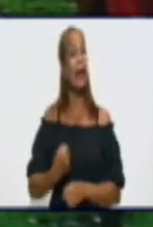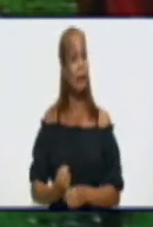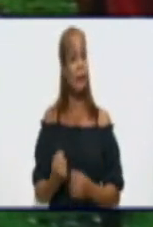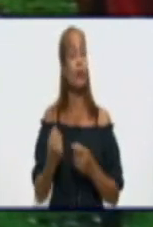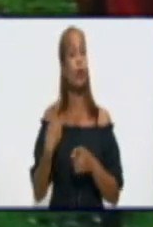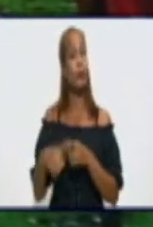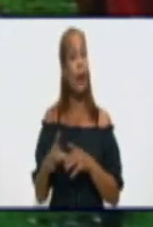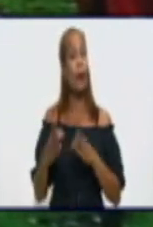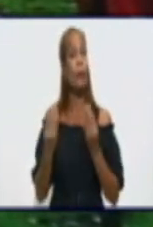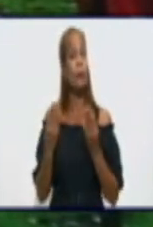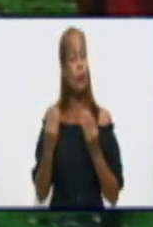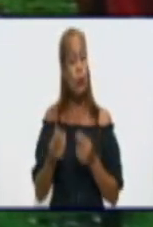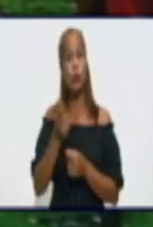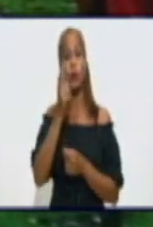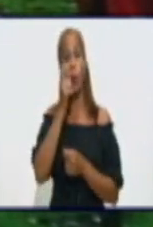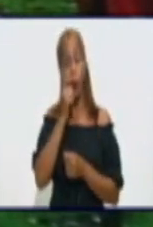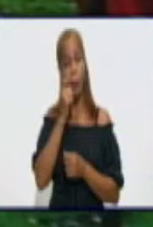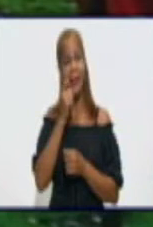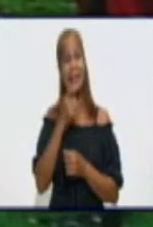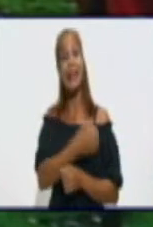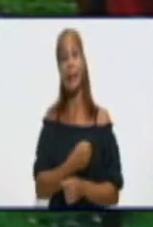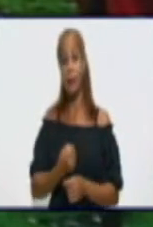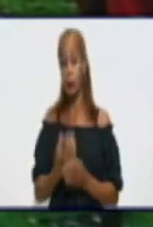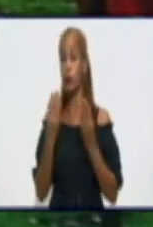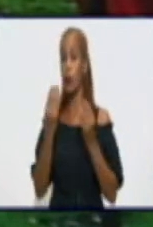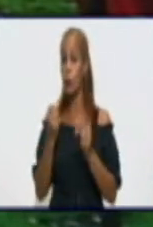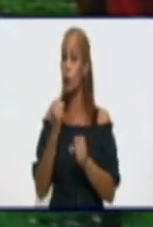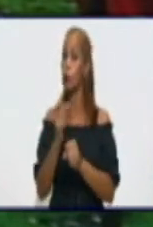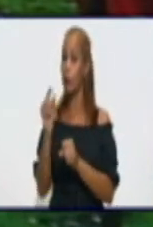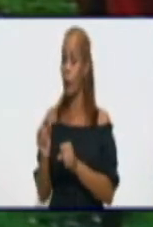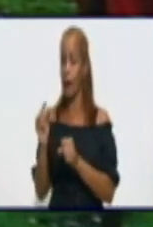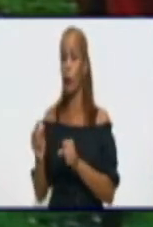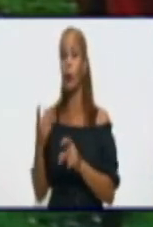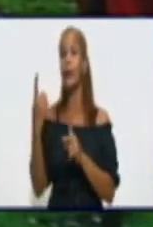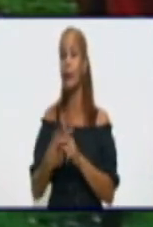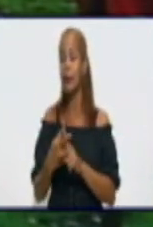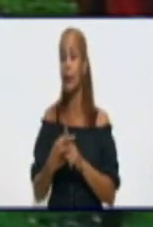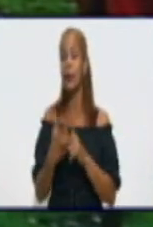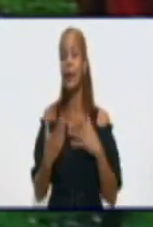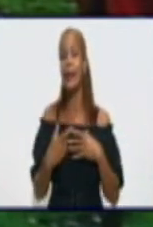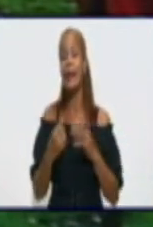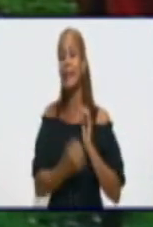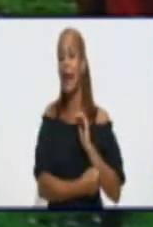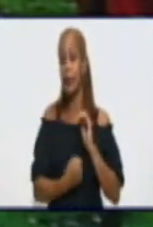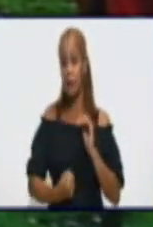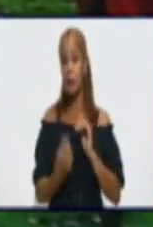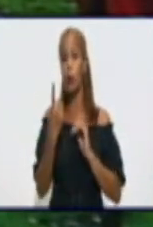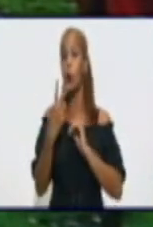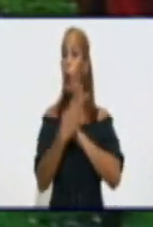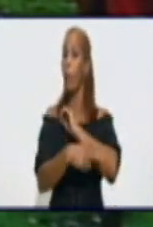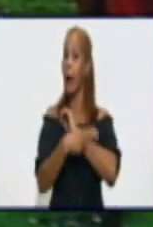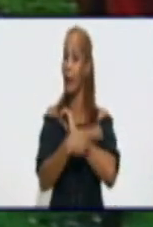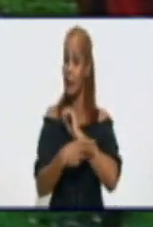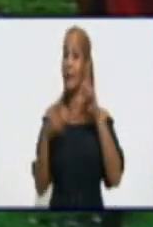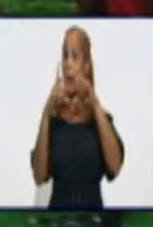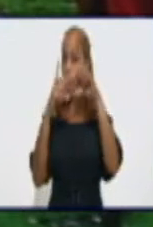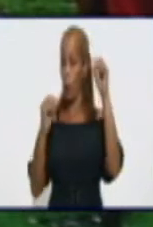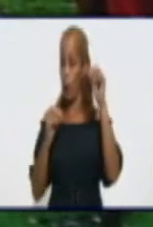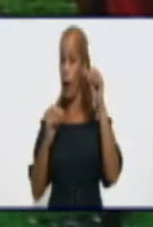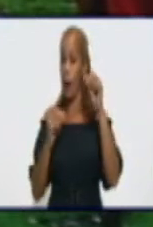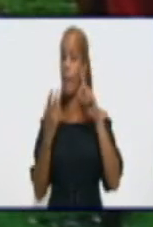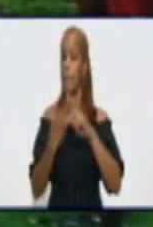de muchísimos hombres y mujeres, está el empeño de un país por salvar a sus hijos. Y también está no solo el